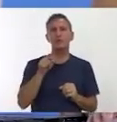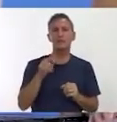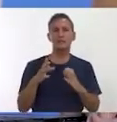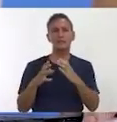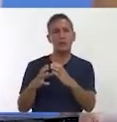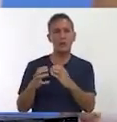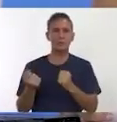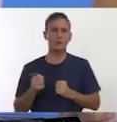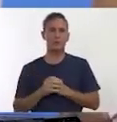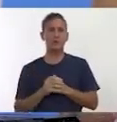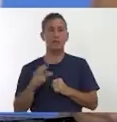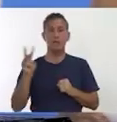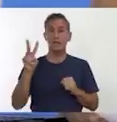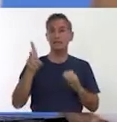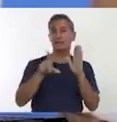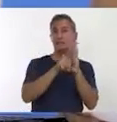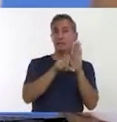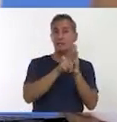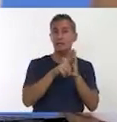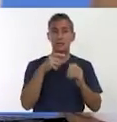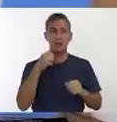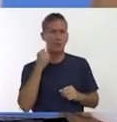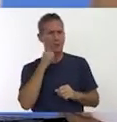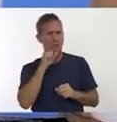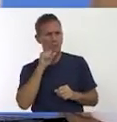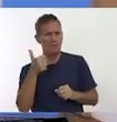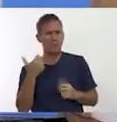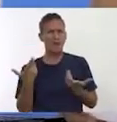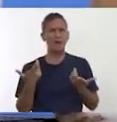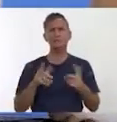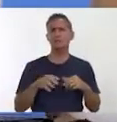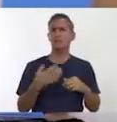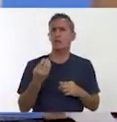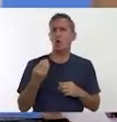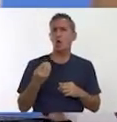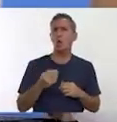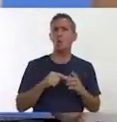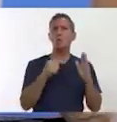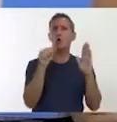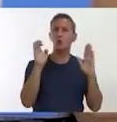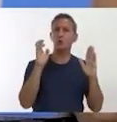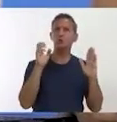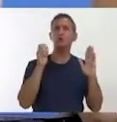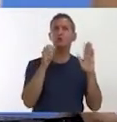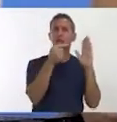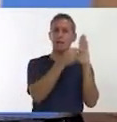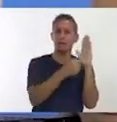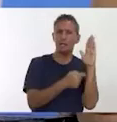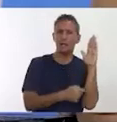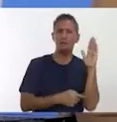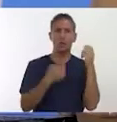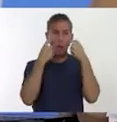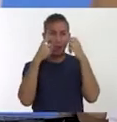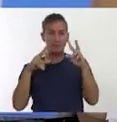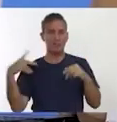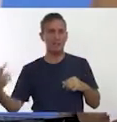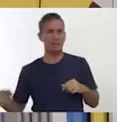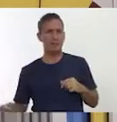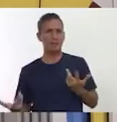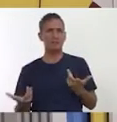fue sometido el cuerpo. La tercera ley, muy fácil y con muchas aplicaciones en la